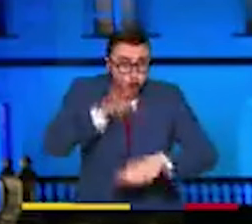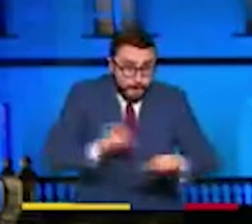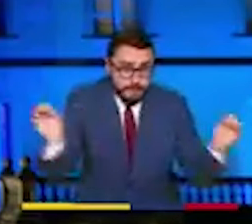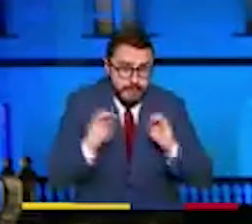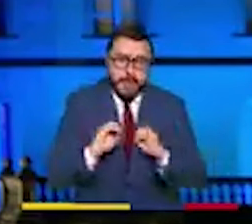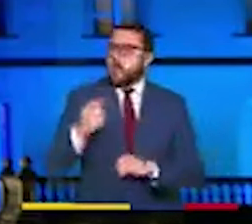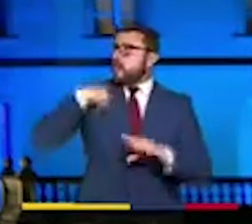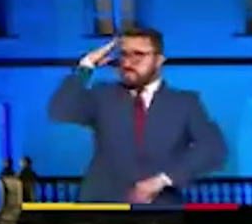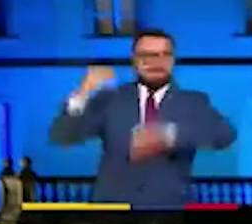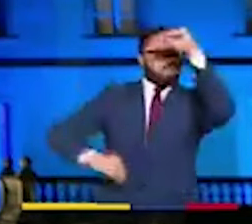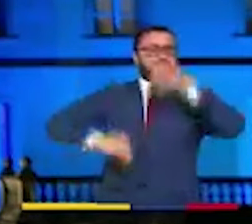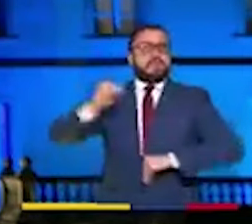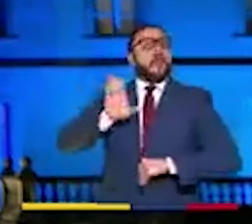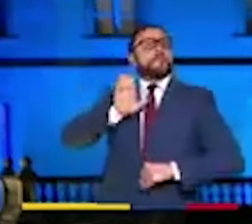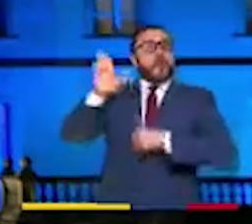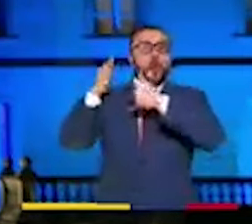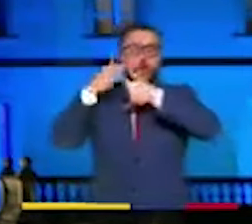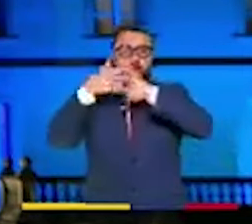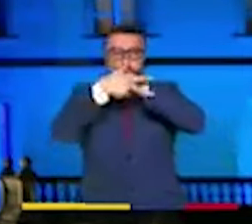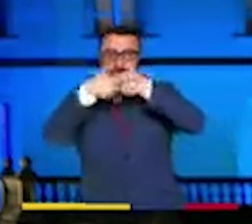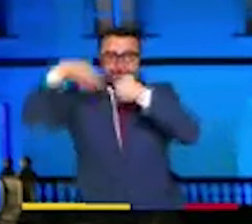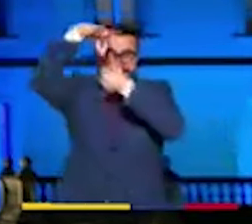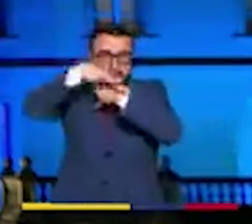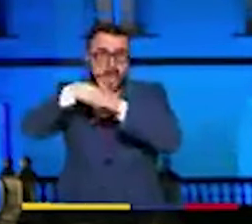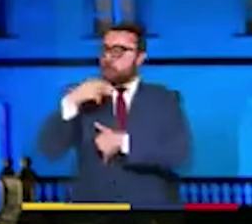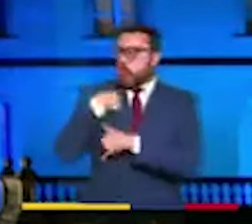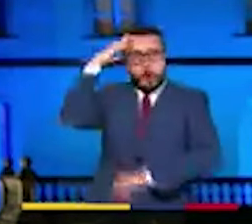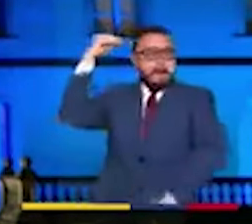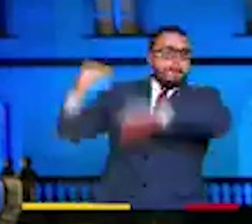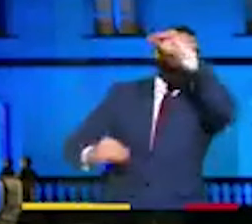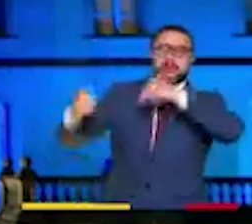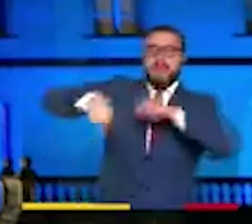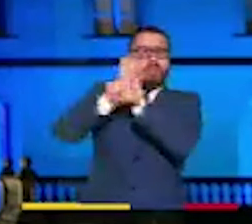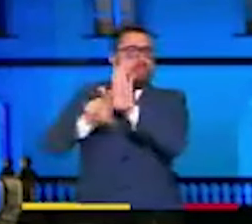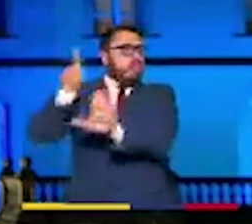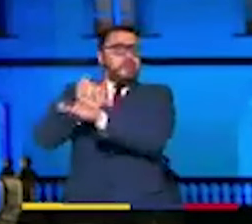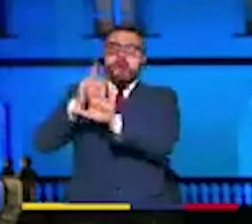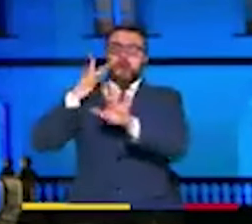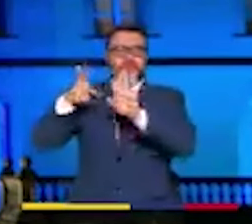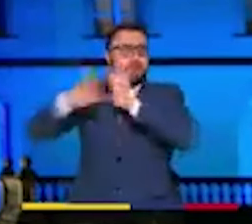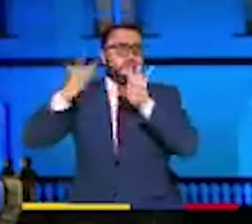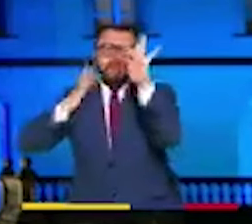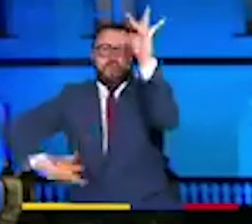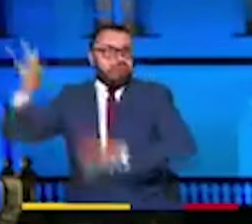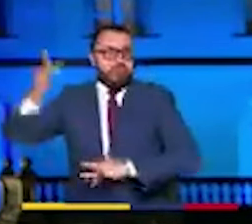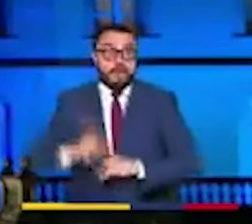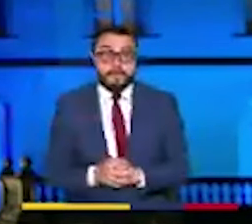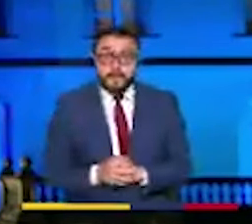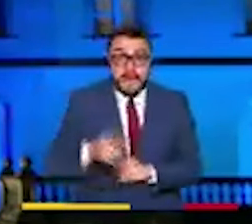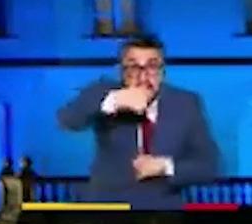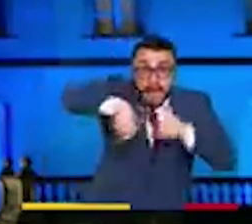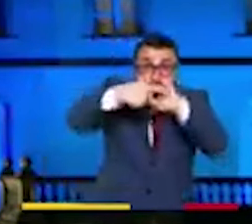e inconstitucional del Consejo Nacional Electoral. La auditoría independiente contratada por el